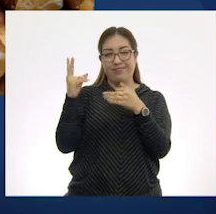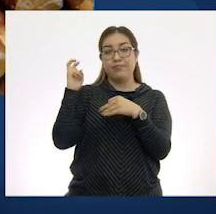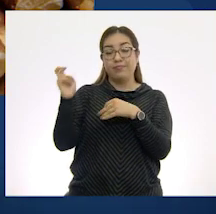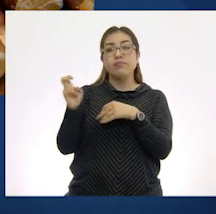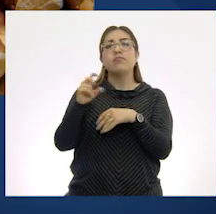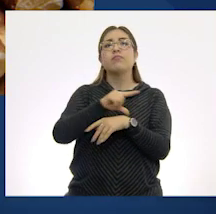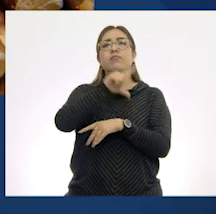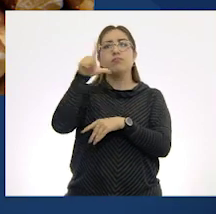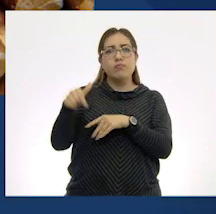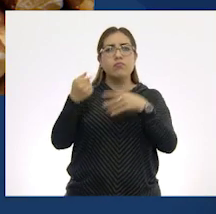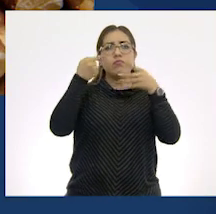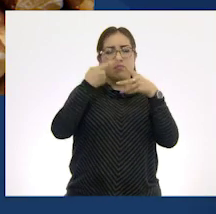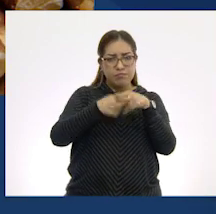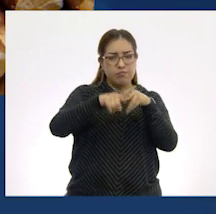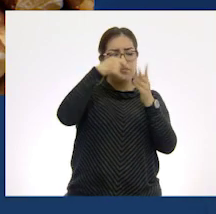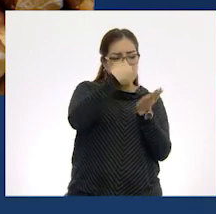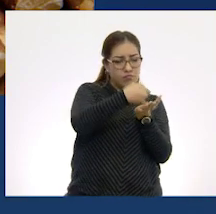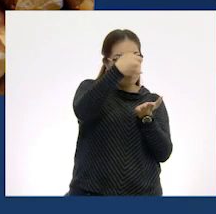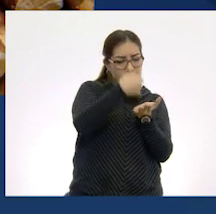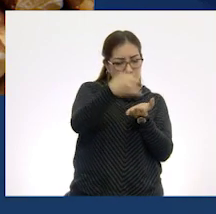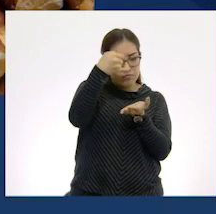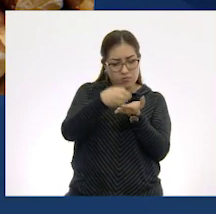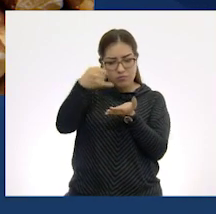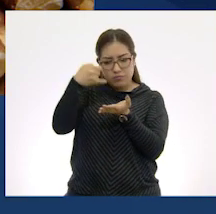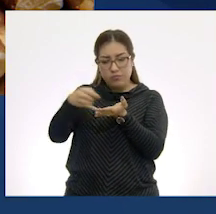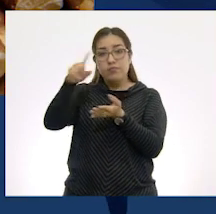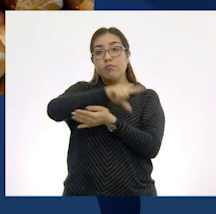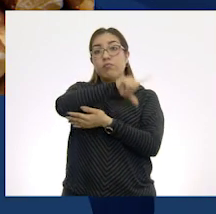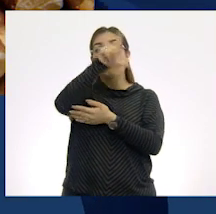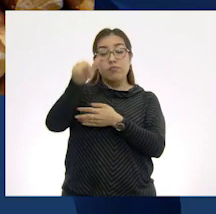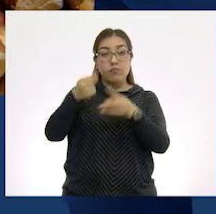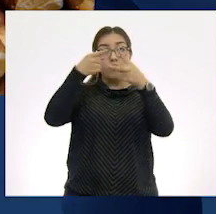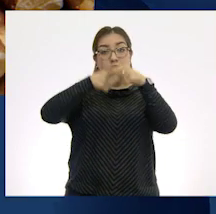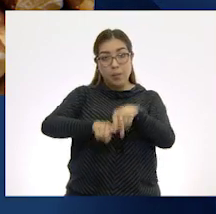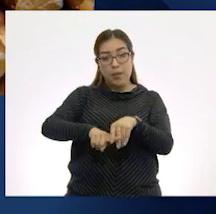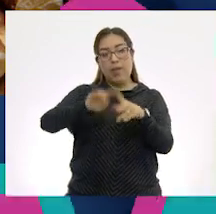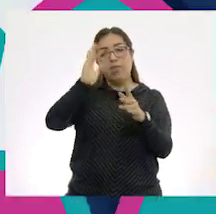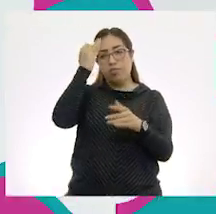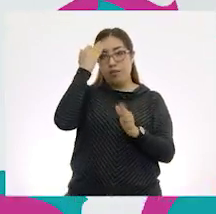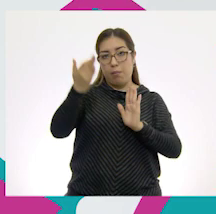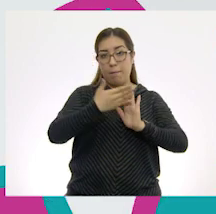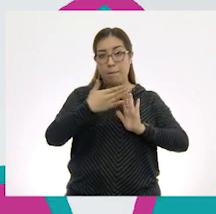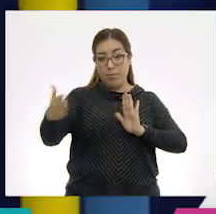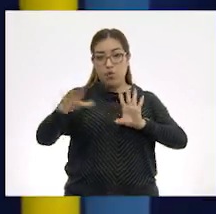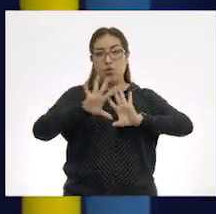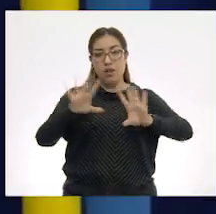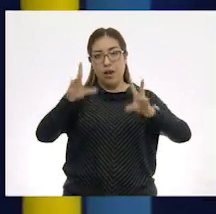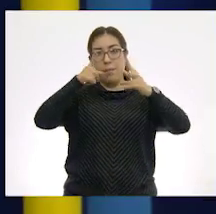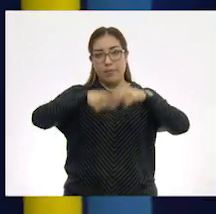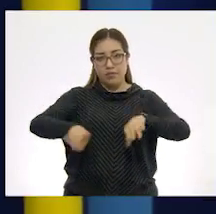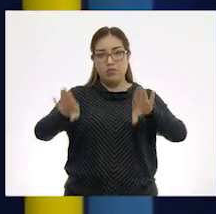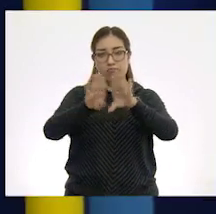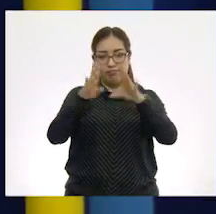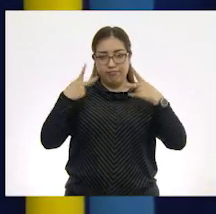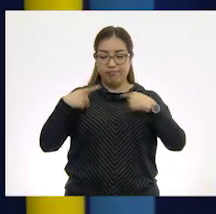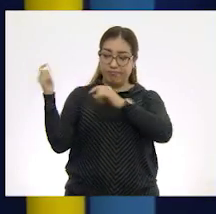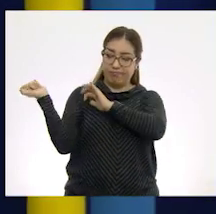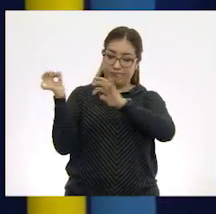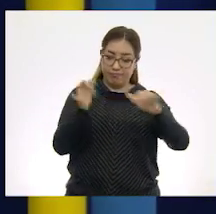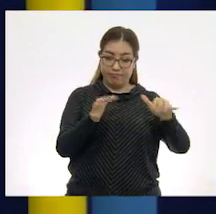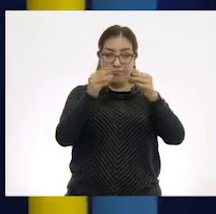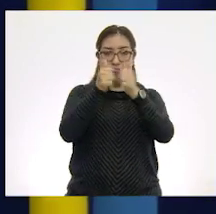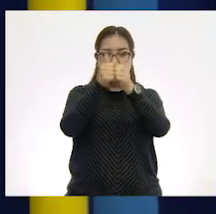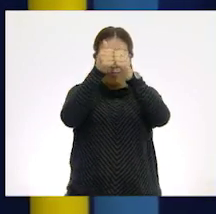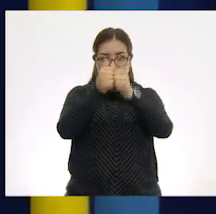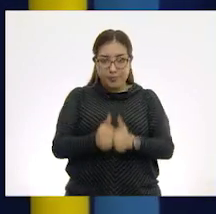vez que comenzaron a sembrar estas semillas, entraron al Neolítico y podemos hablar de una sedentarización y del surgimiento de una